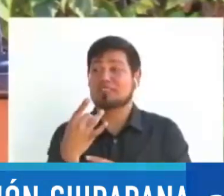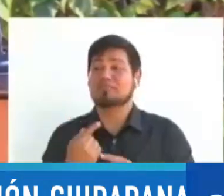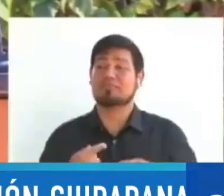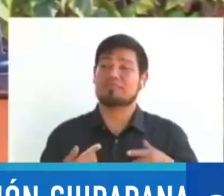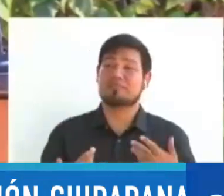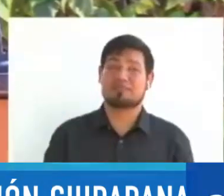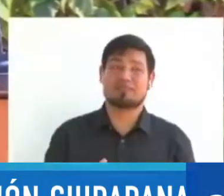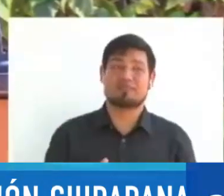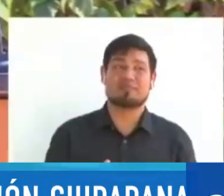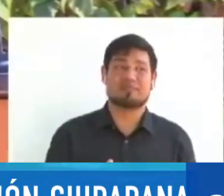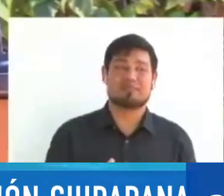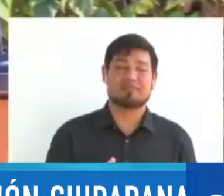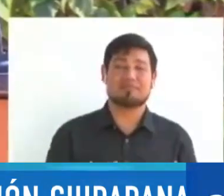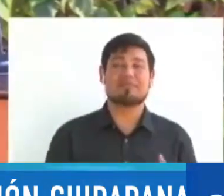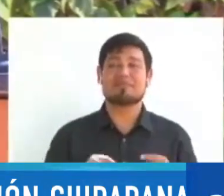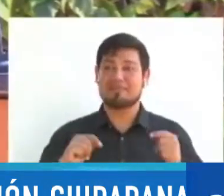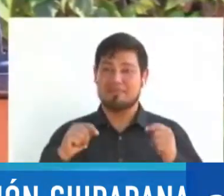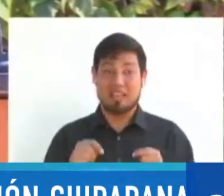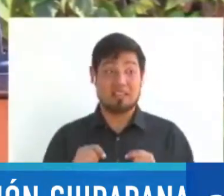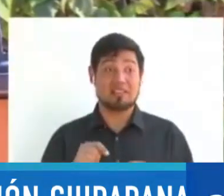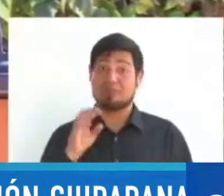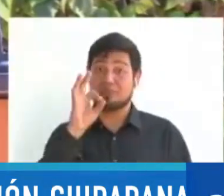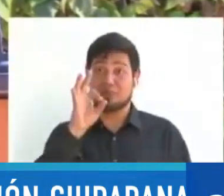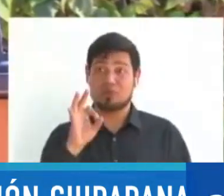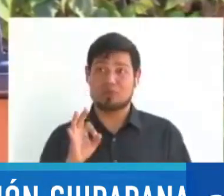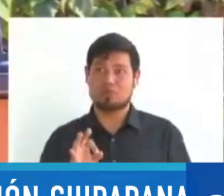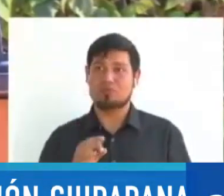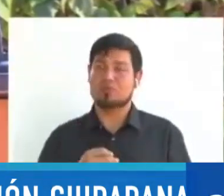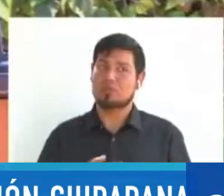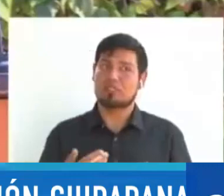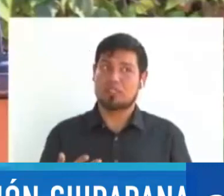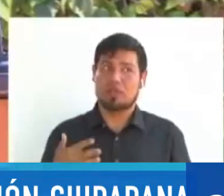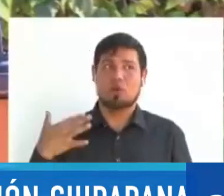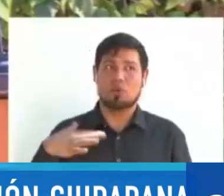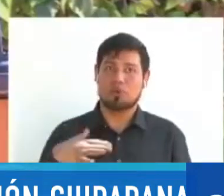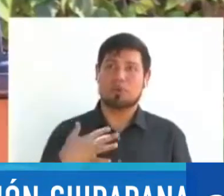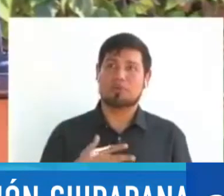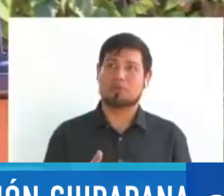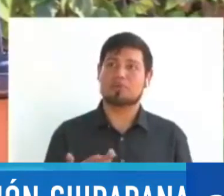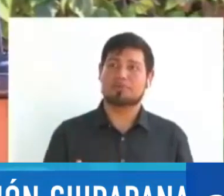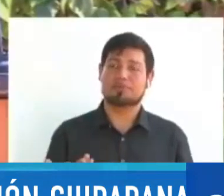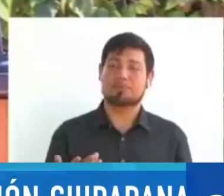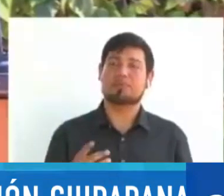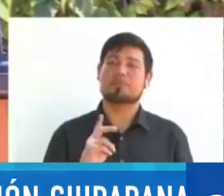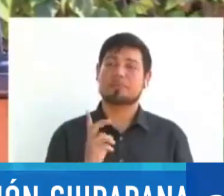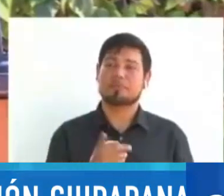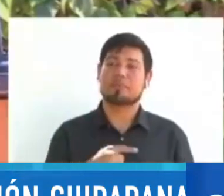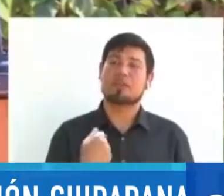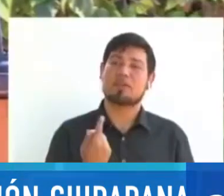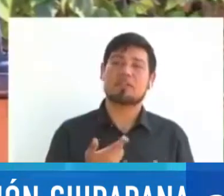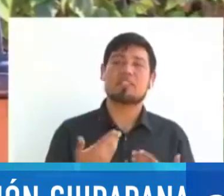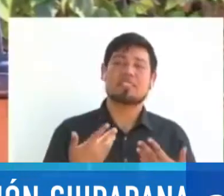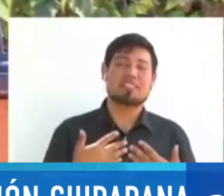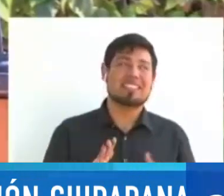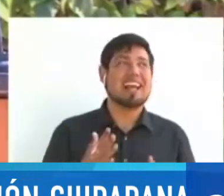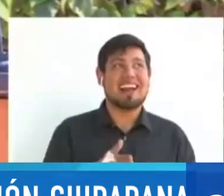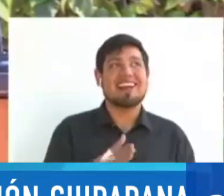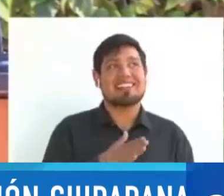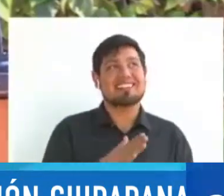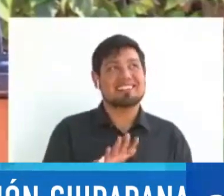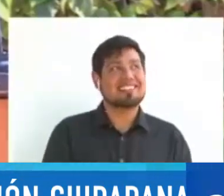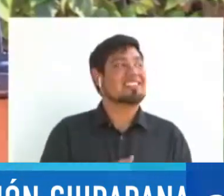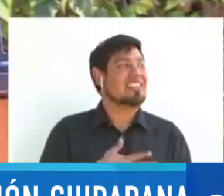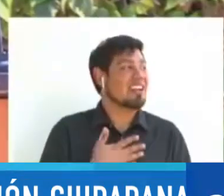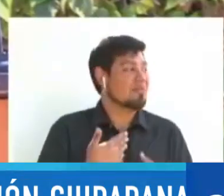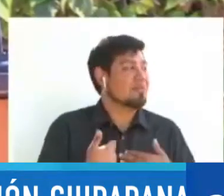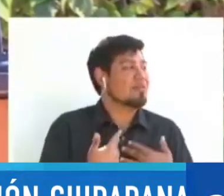sobrepasar este porcentaje que salimos. Y más que nada, nosotros ya nos sentíamos ganadores